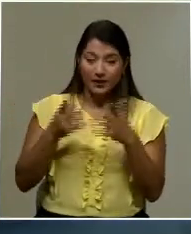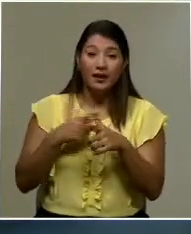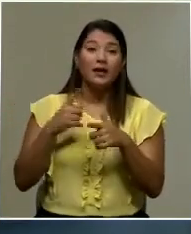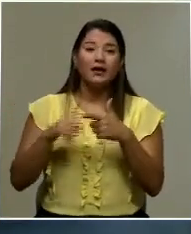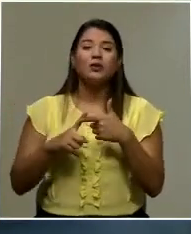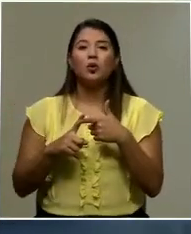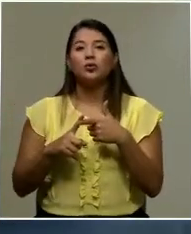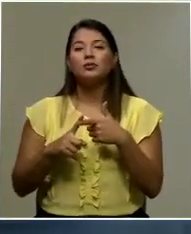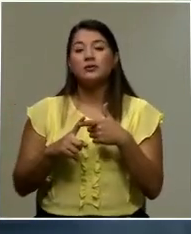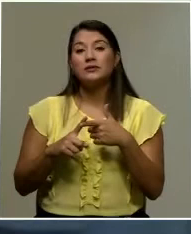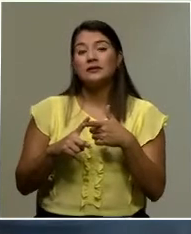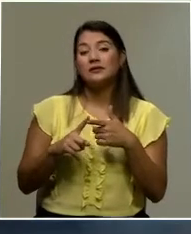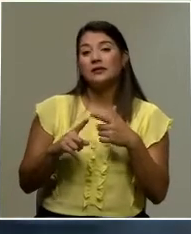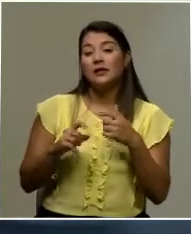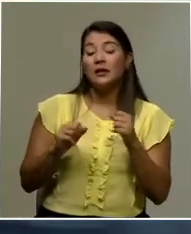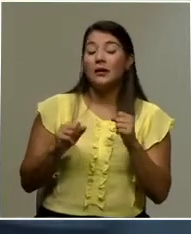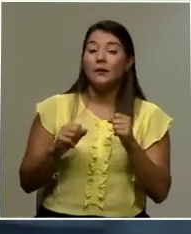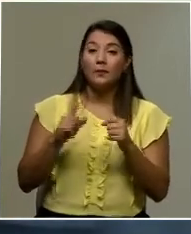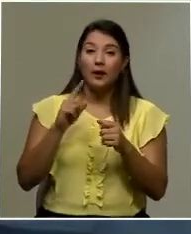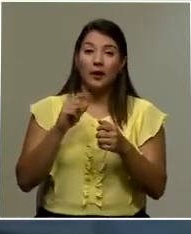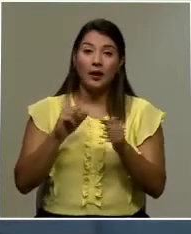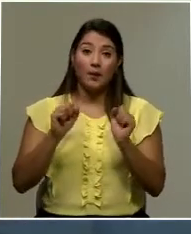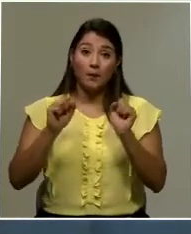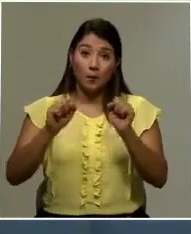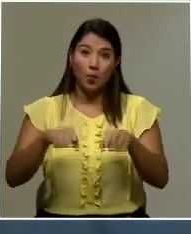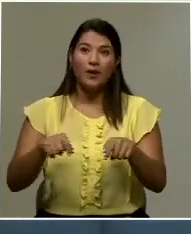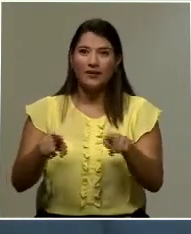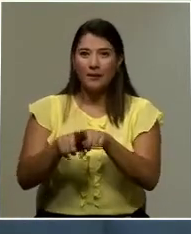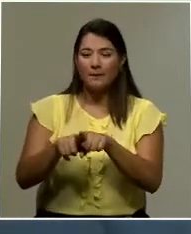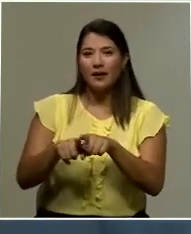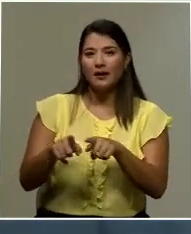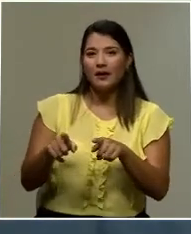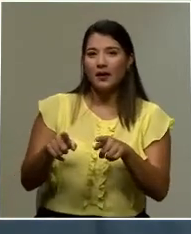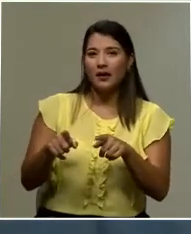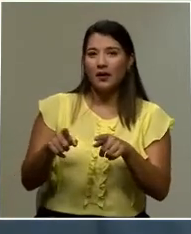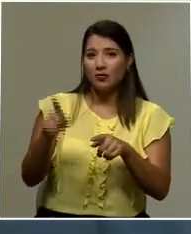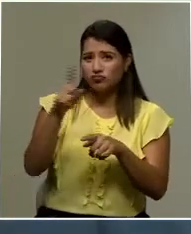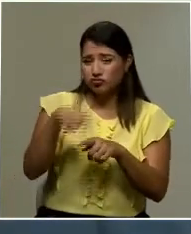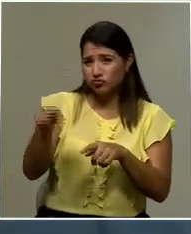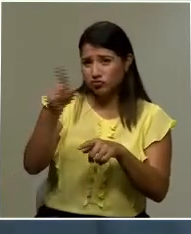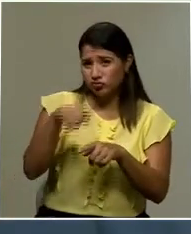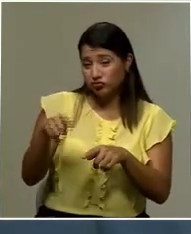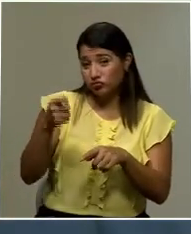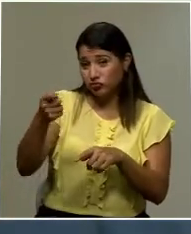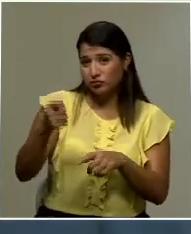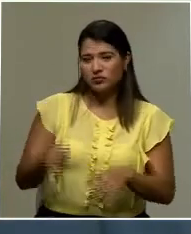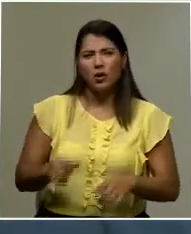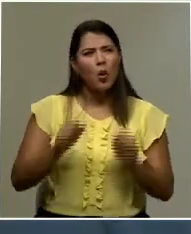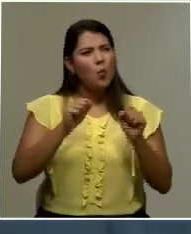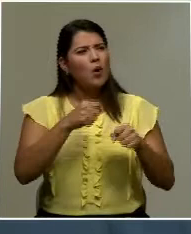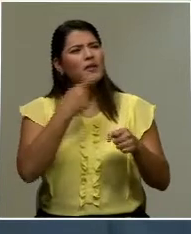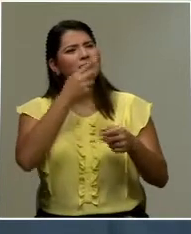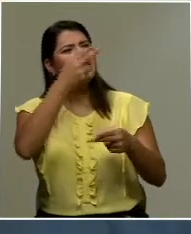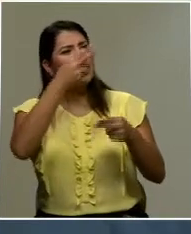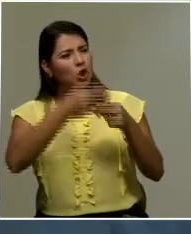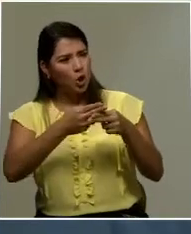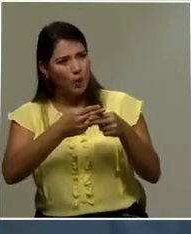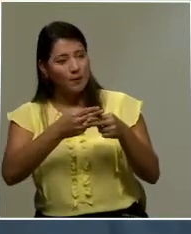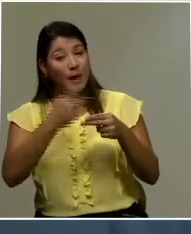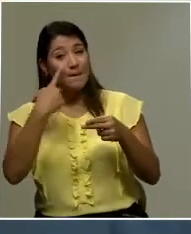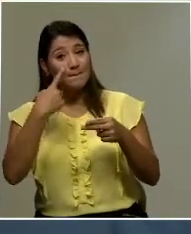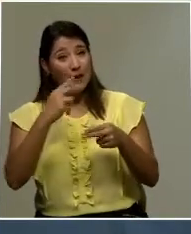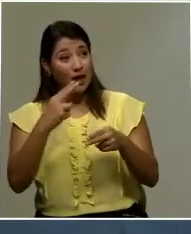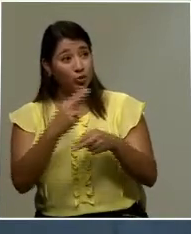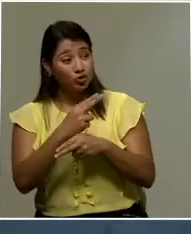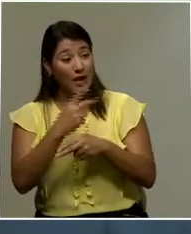un filtro a la electricidad y esto también quita el virus del aire. ¿Podría repetir, por favor, el nombre del instrumento que usa